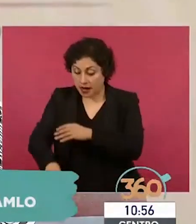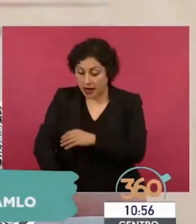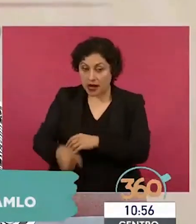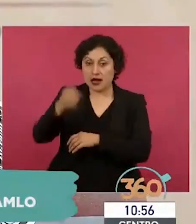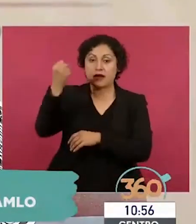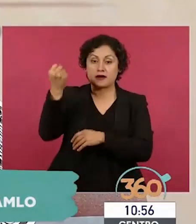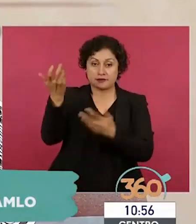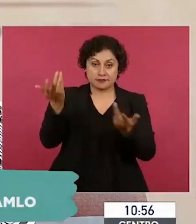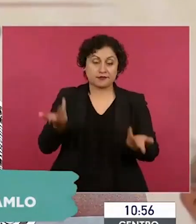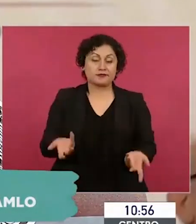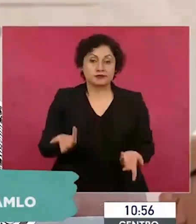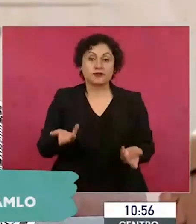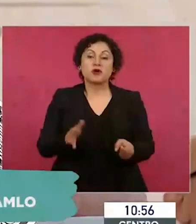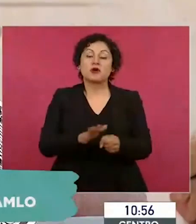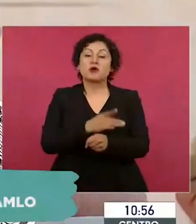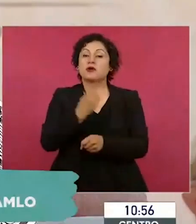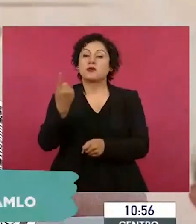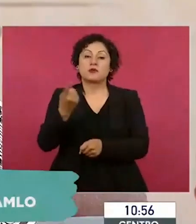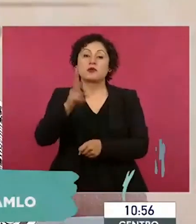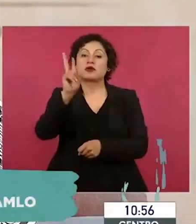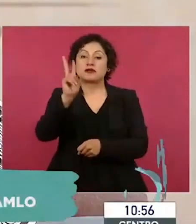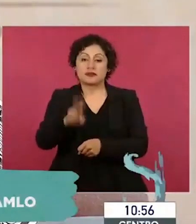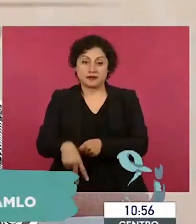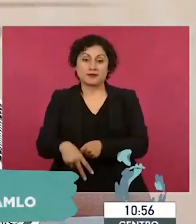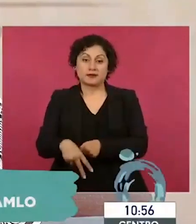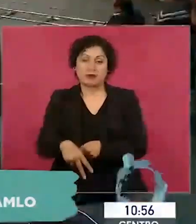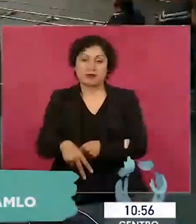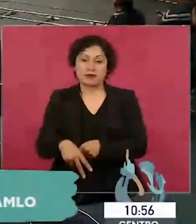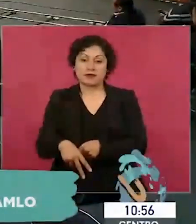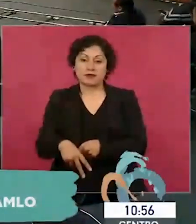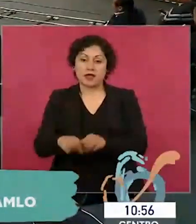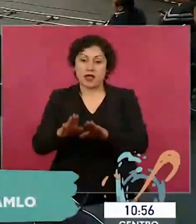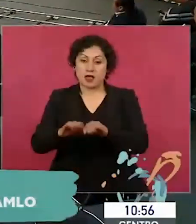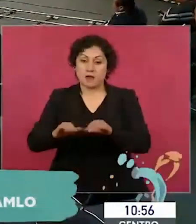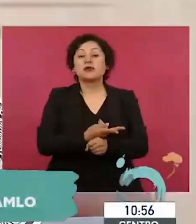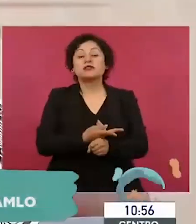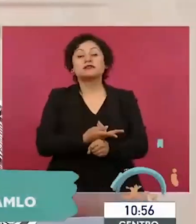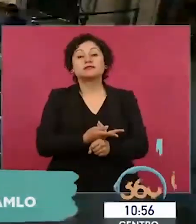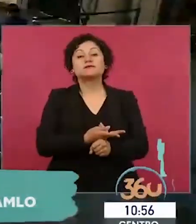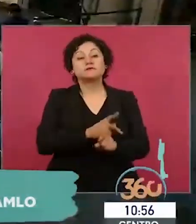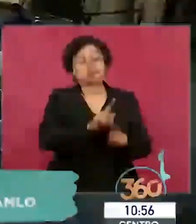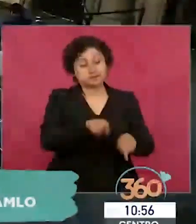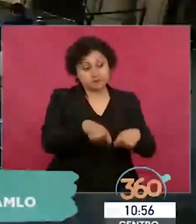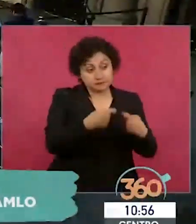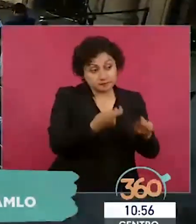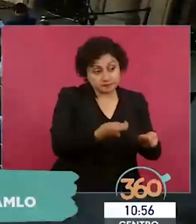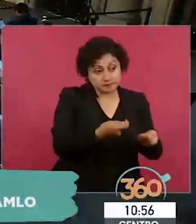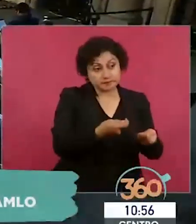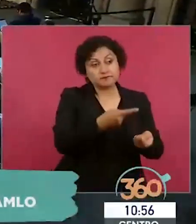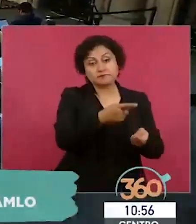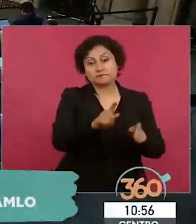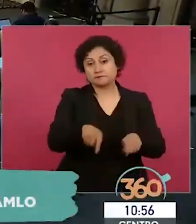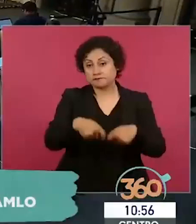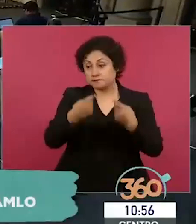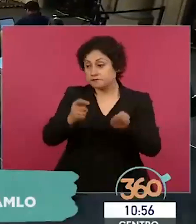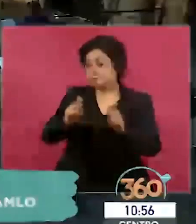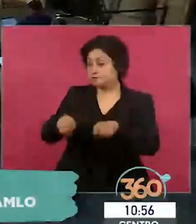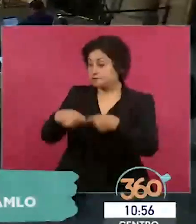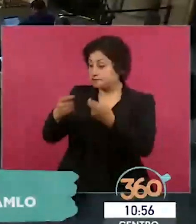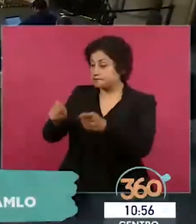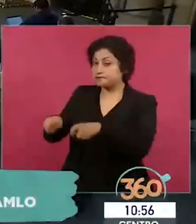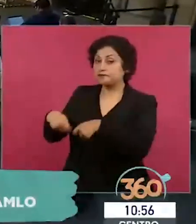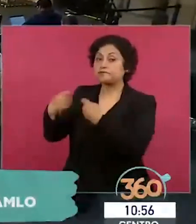porque fue muy poco lo que se entregó en aguas profundas les alcanzó para